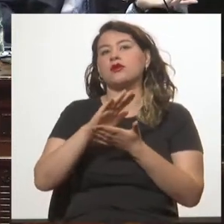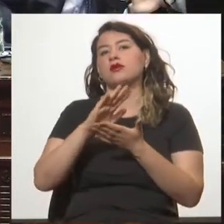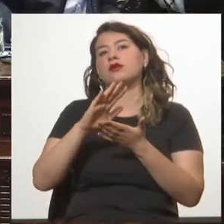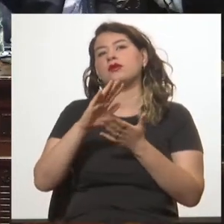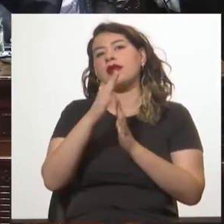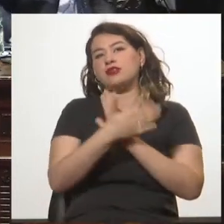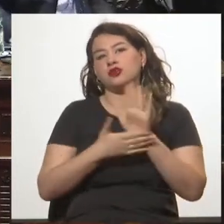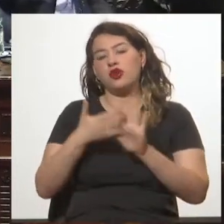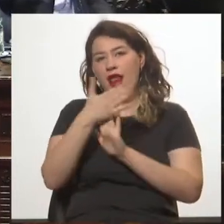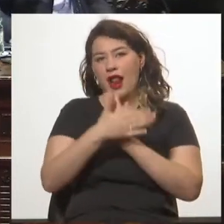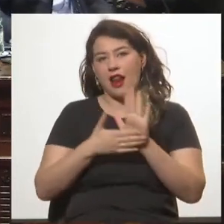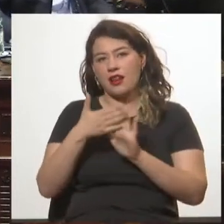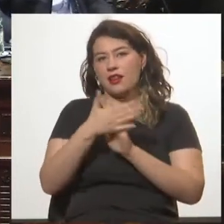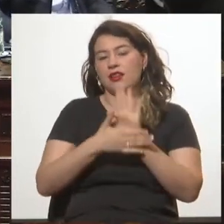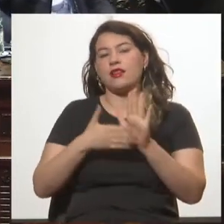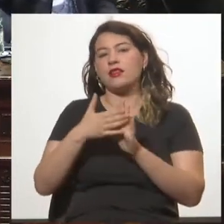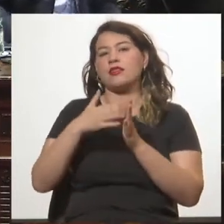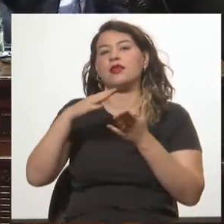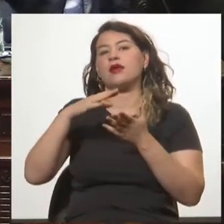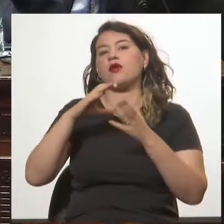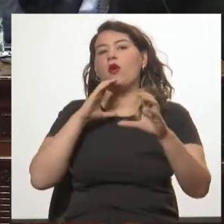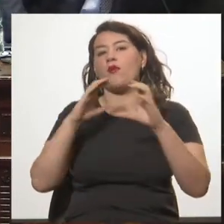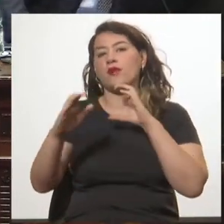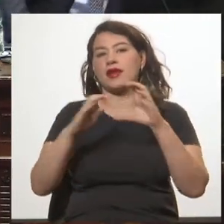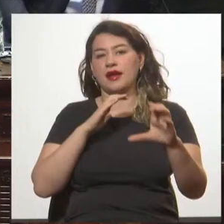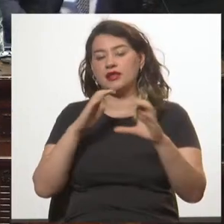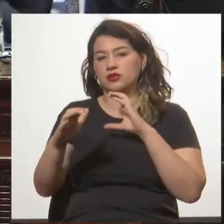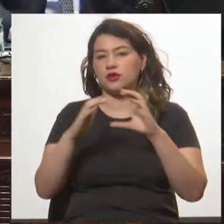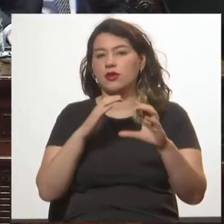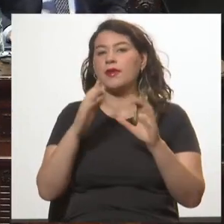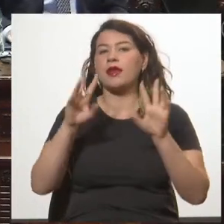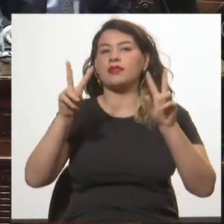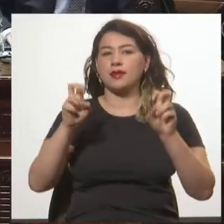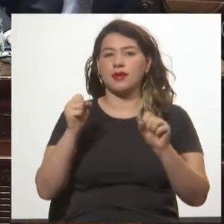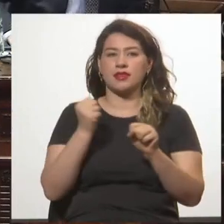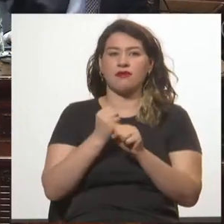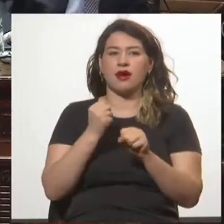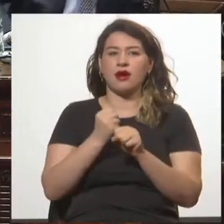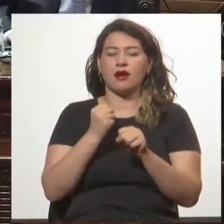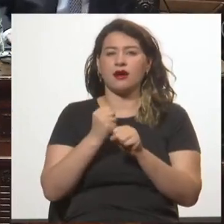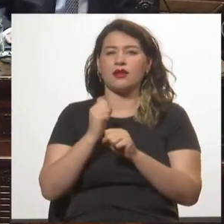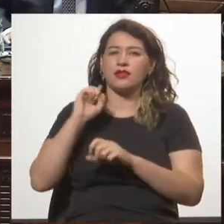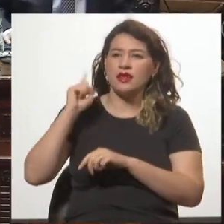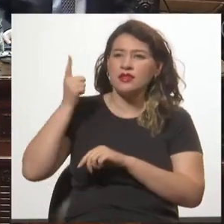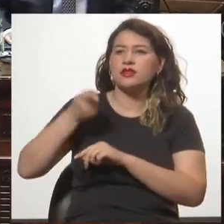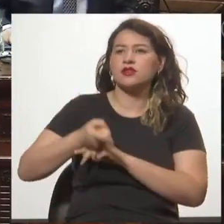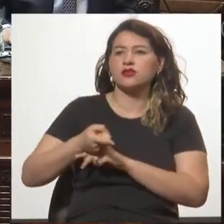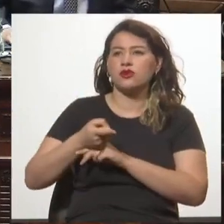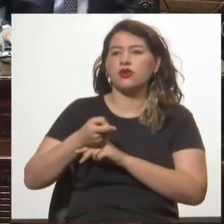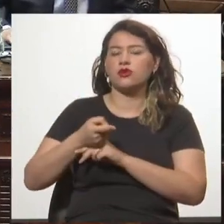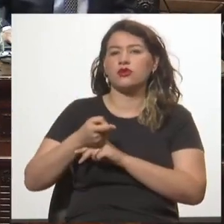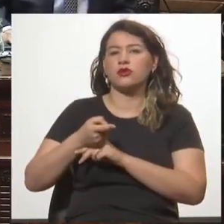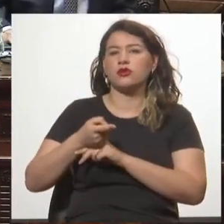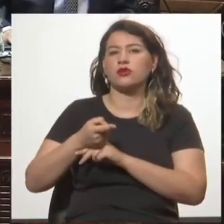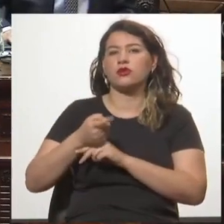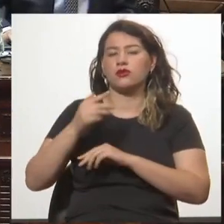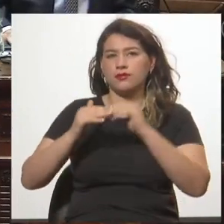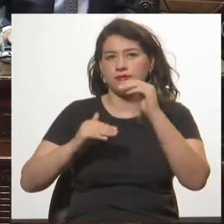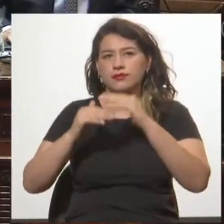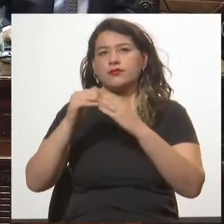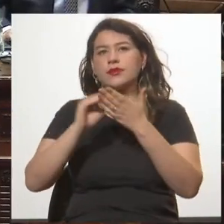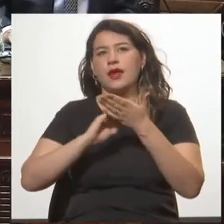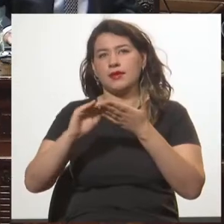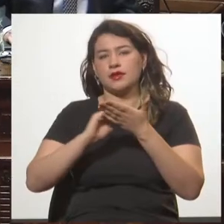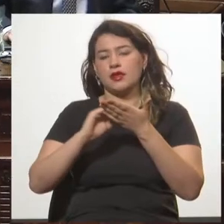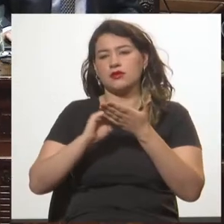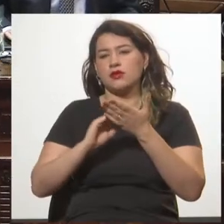a efectos que tome estado parlamentario y dar tratamiento al proceso de decisión construcción y administración